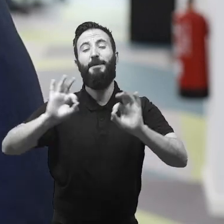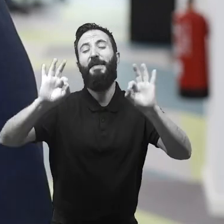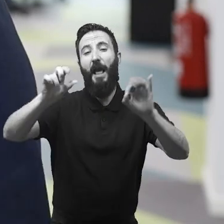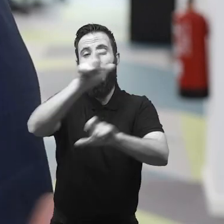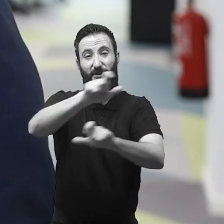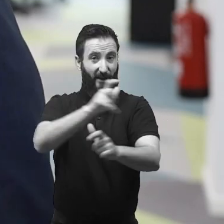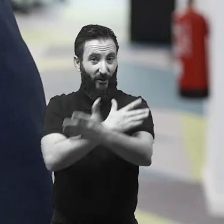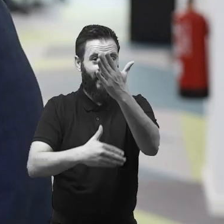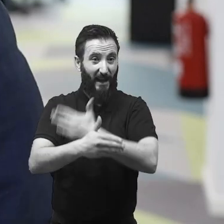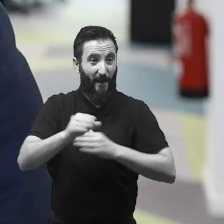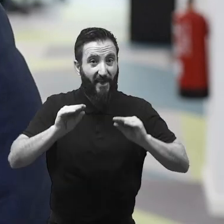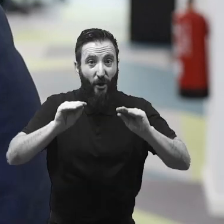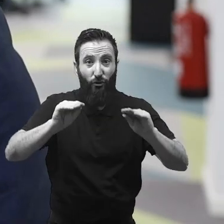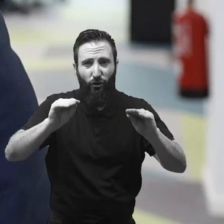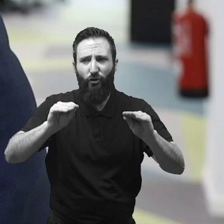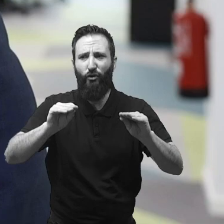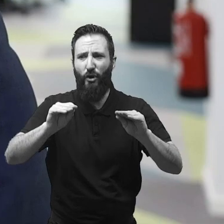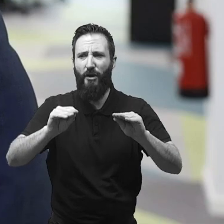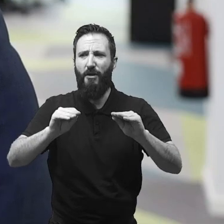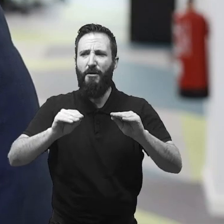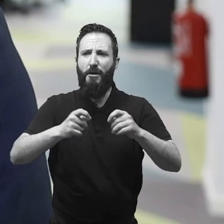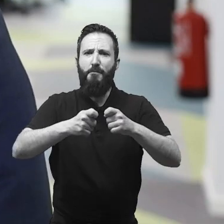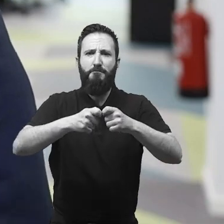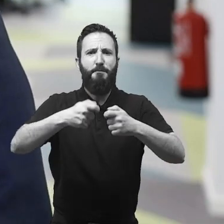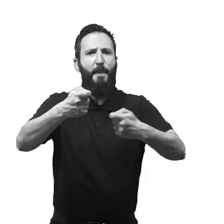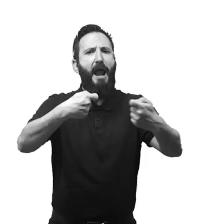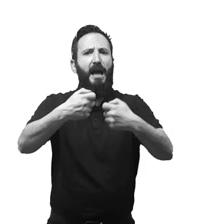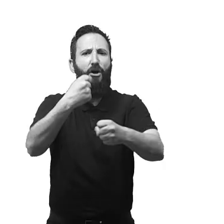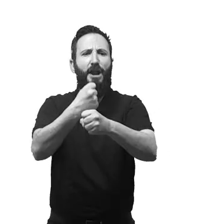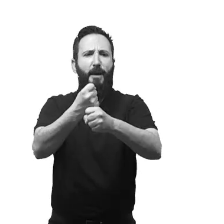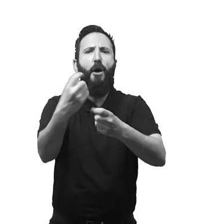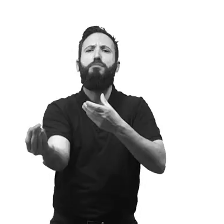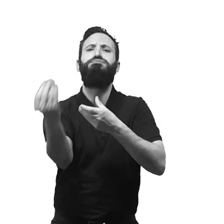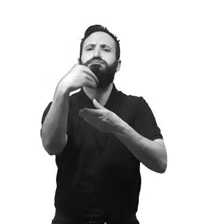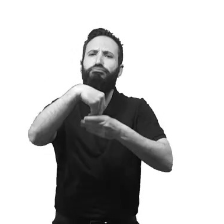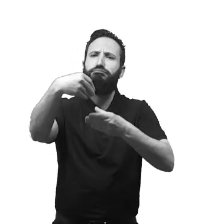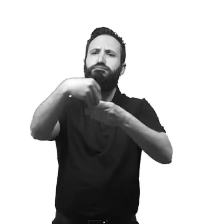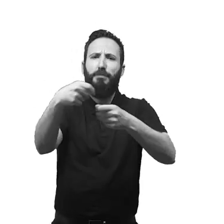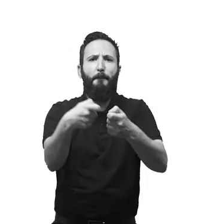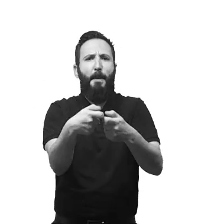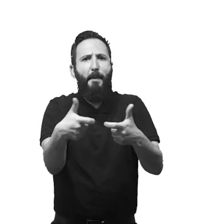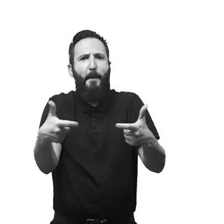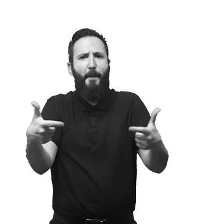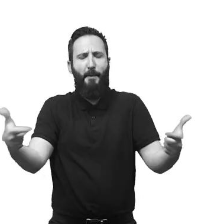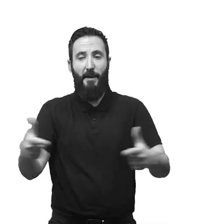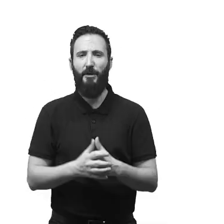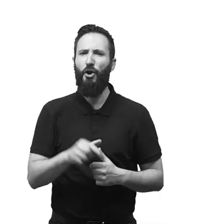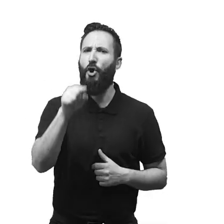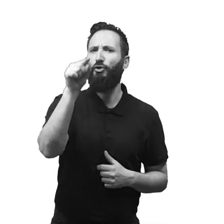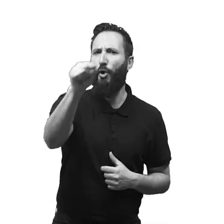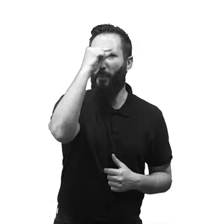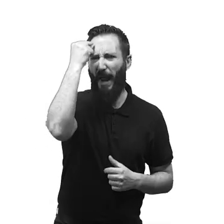sea masivamente adoptado en el mercado y empujarlo. ¿Y tú, tienes talento digital?